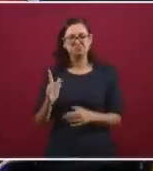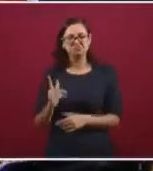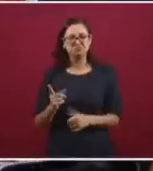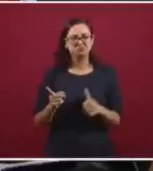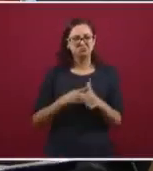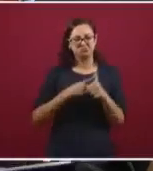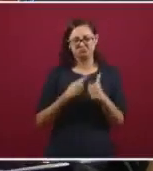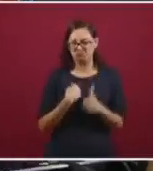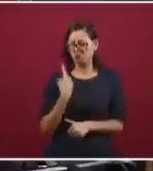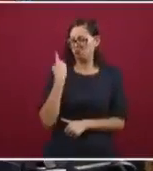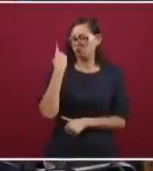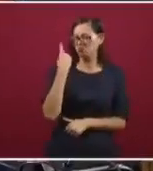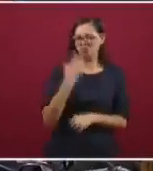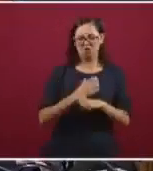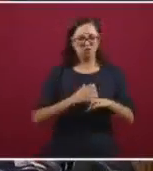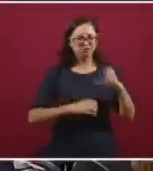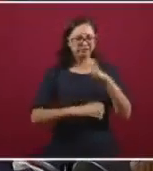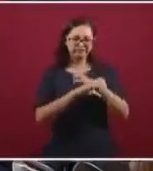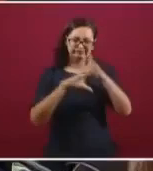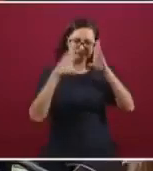prevalece es lo material,